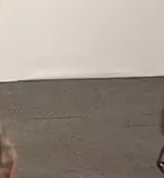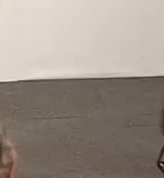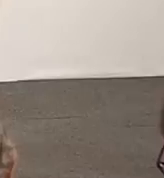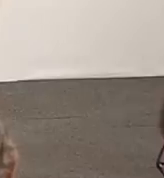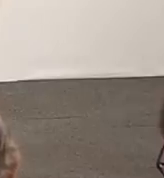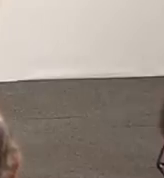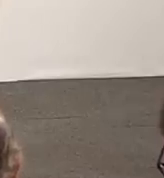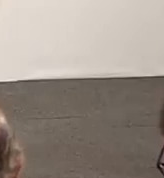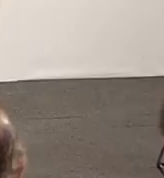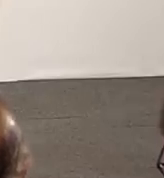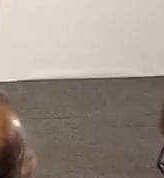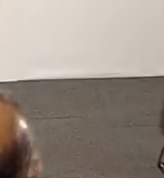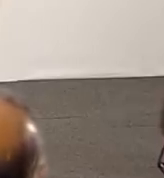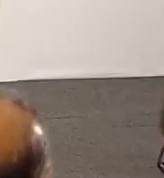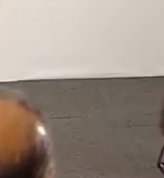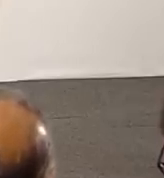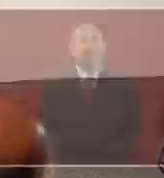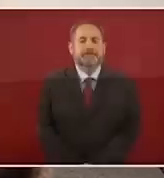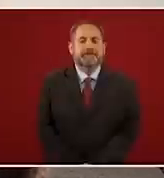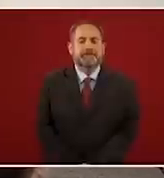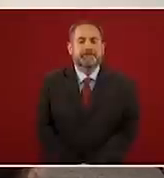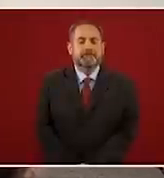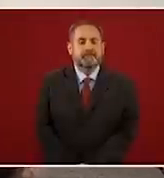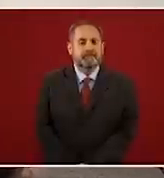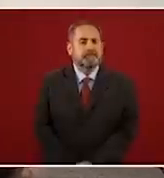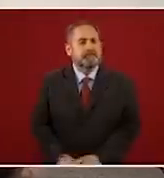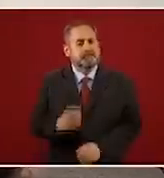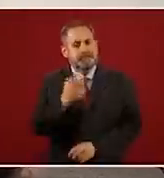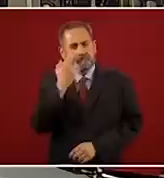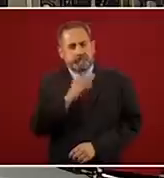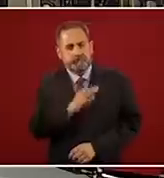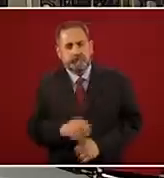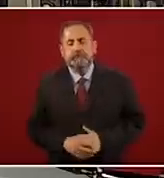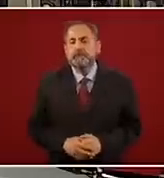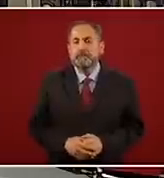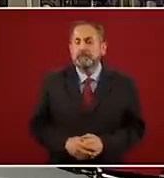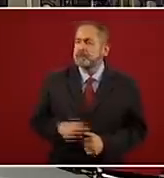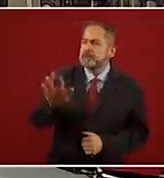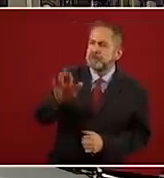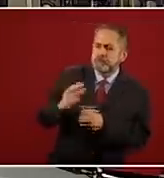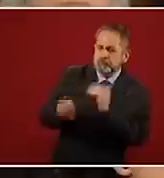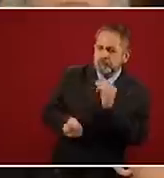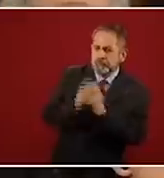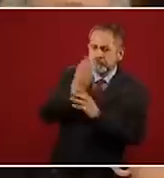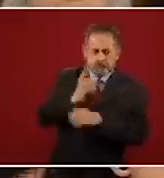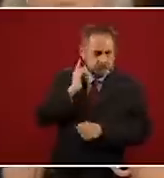de la producción muy rápida. Entonces, por eso, esa razón. Y los nuevos yacimientos que se han encontrado, que usted